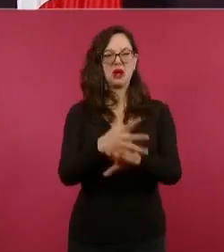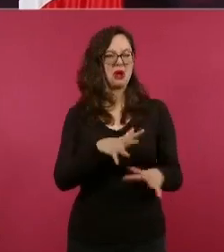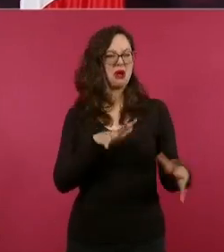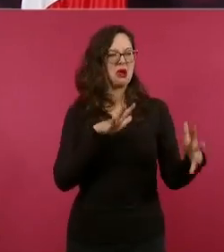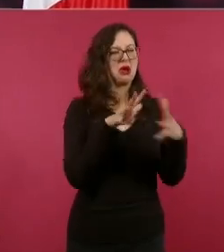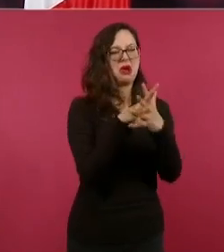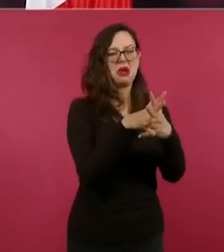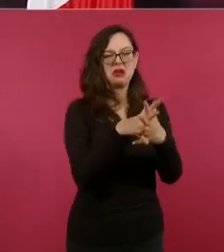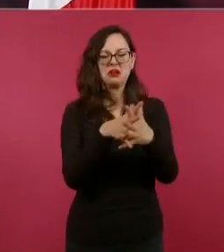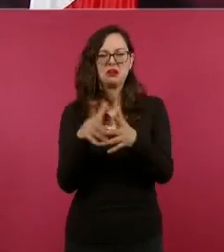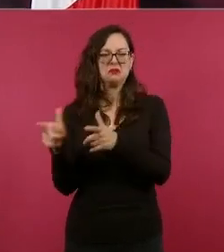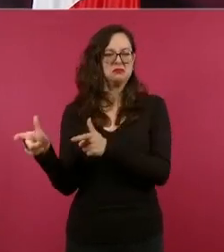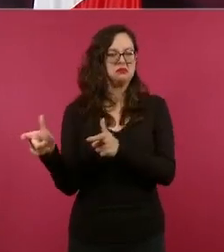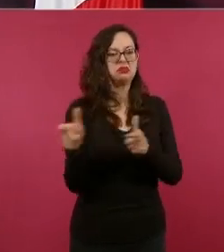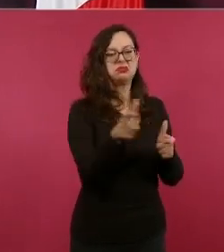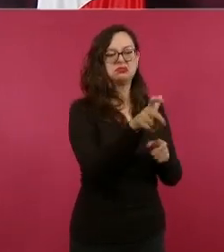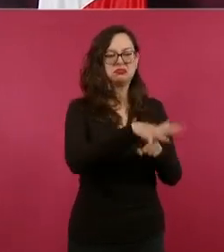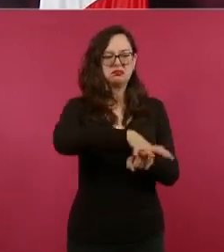coercitivas. No,